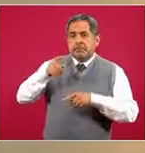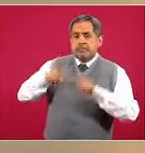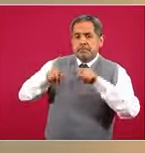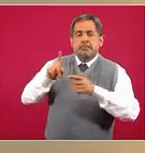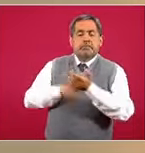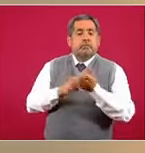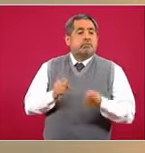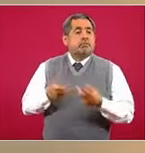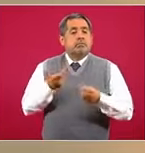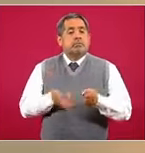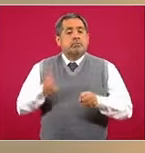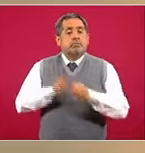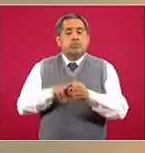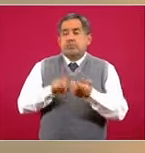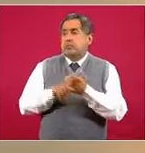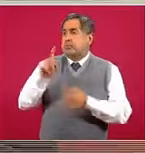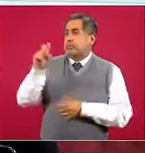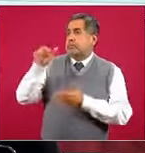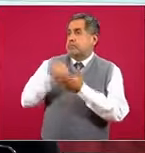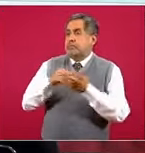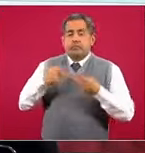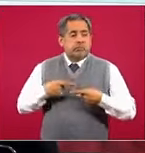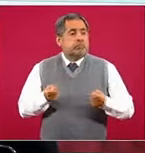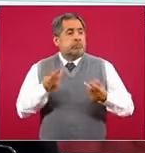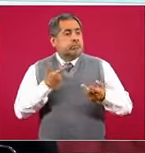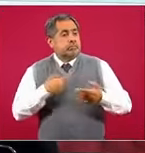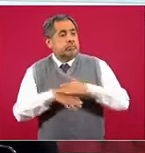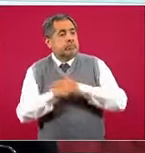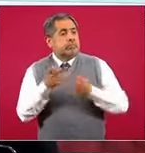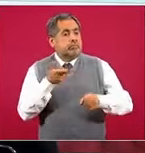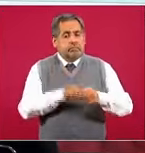de hospitalizados por 100,000 habitantes. La siguiente, por favor.